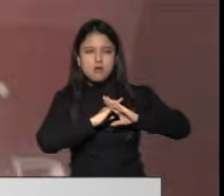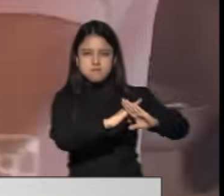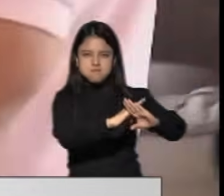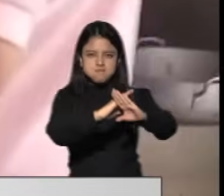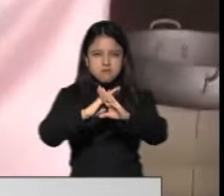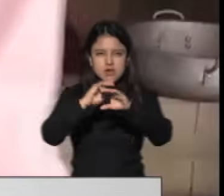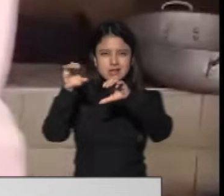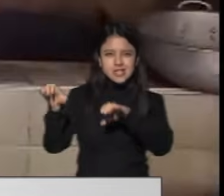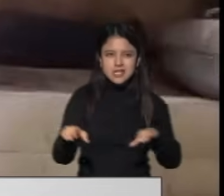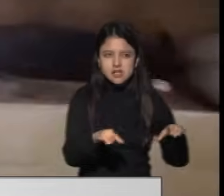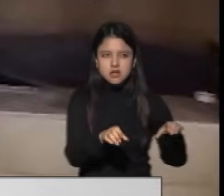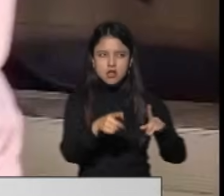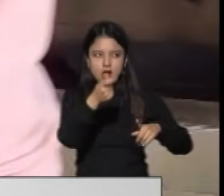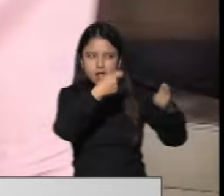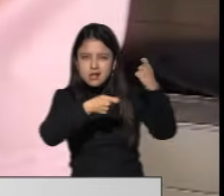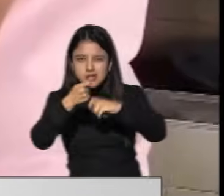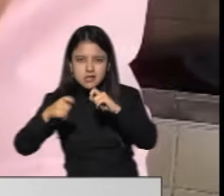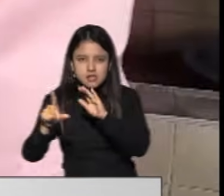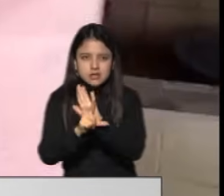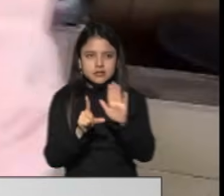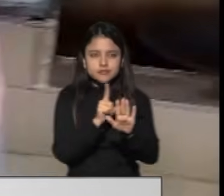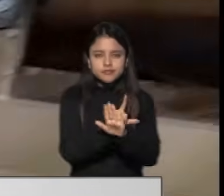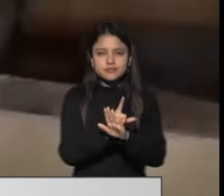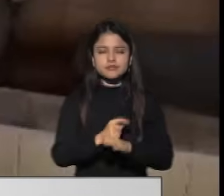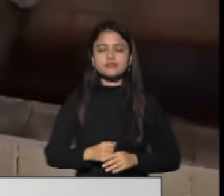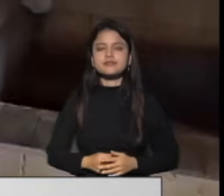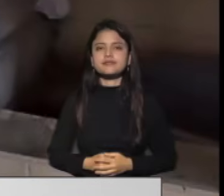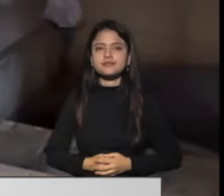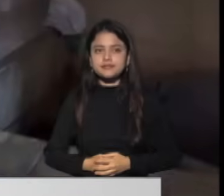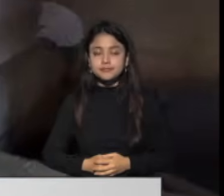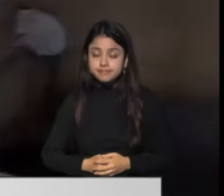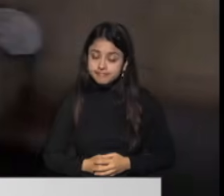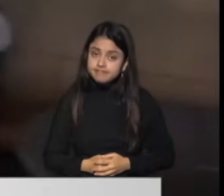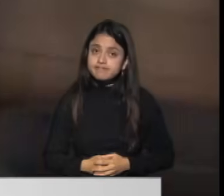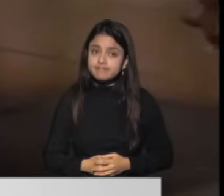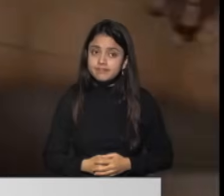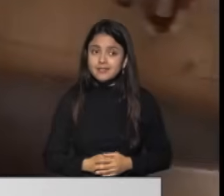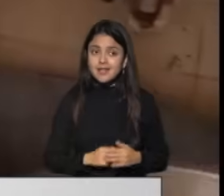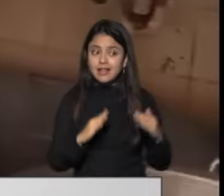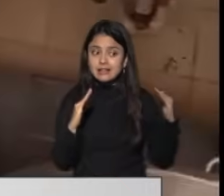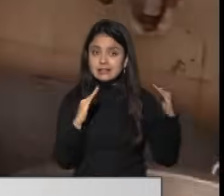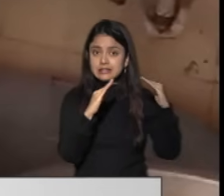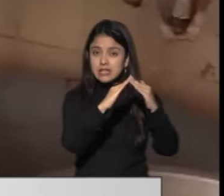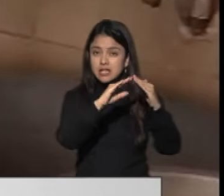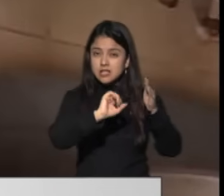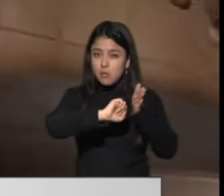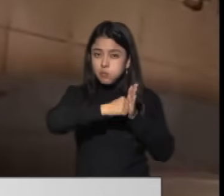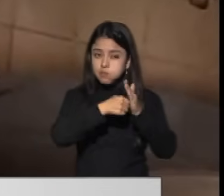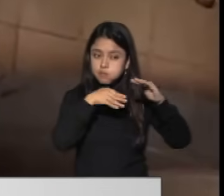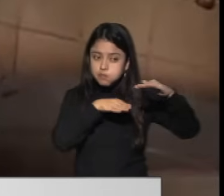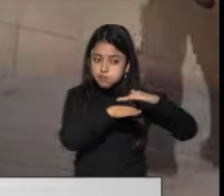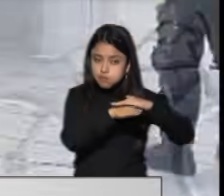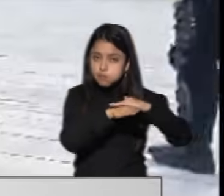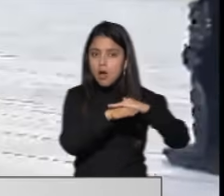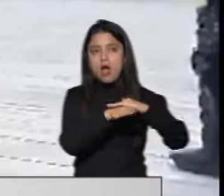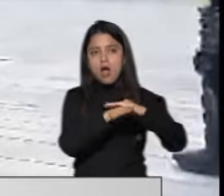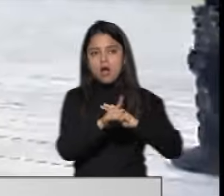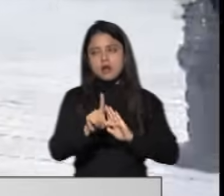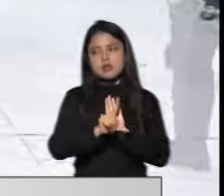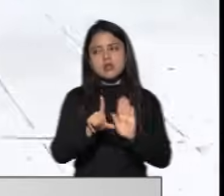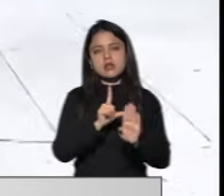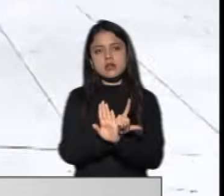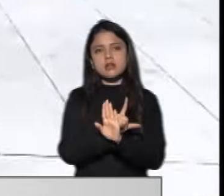de estupefacientes e Himalaya de extinción de dominio, que pretenden afectar las finanzas criminales y el patrimonio ilícito